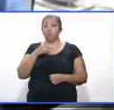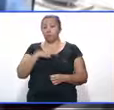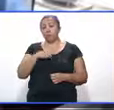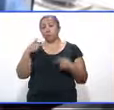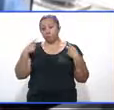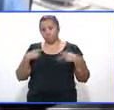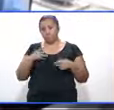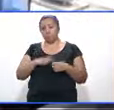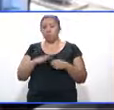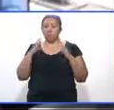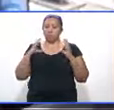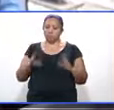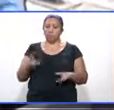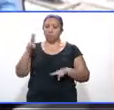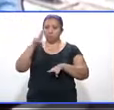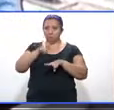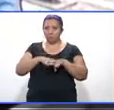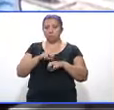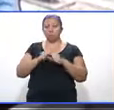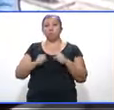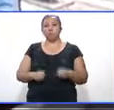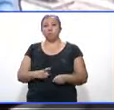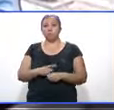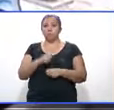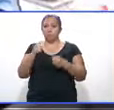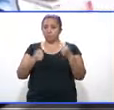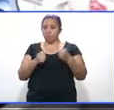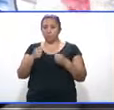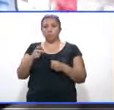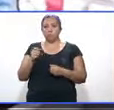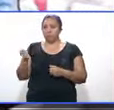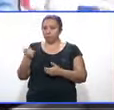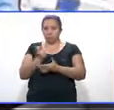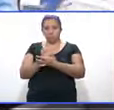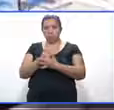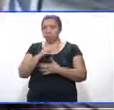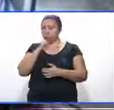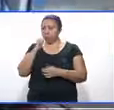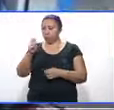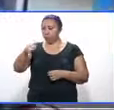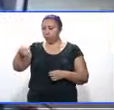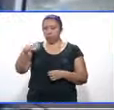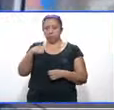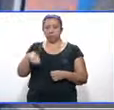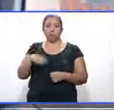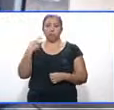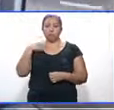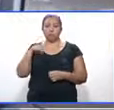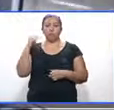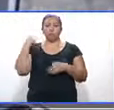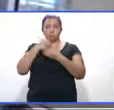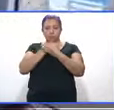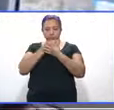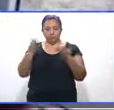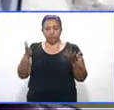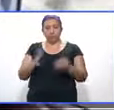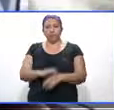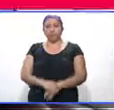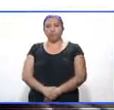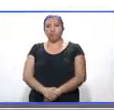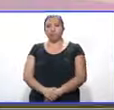mayor comodidad al abordar y mayor seguridad, pues el chofer no tendrá que manejar dinero en efectivo mientras maneja. Tele Yucatán te informa.